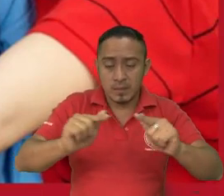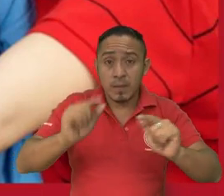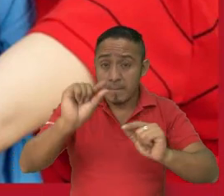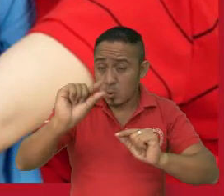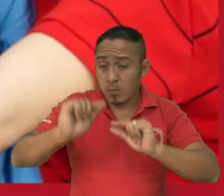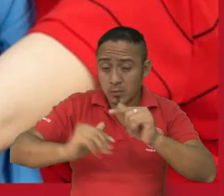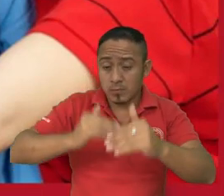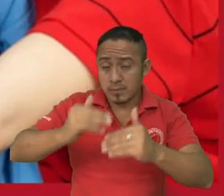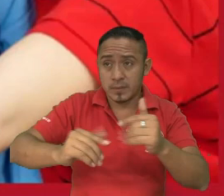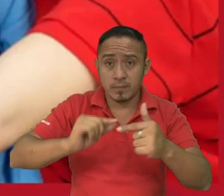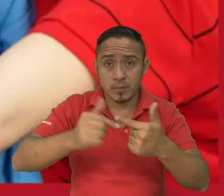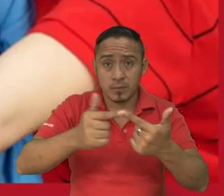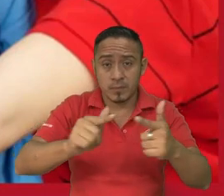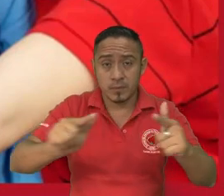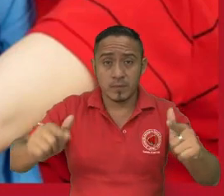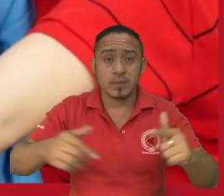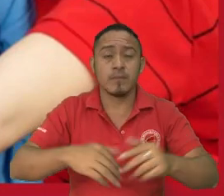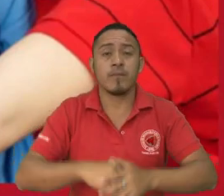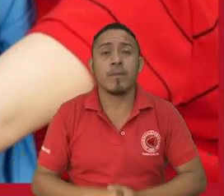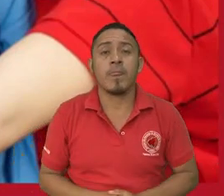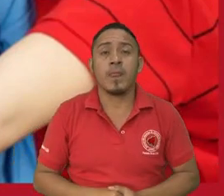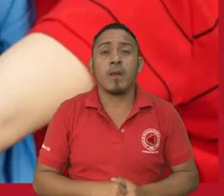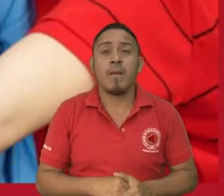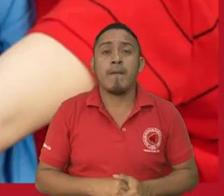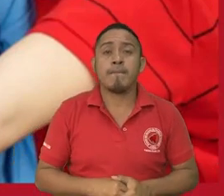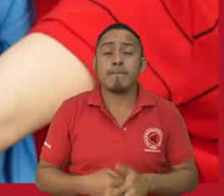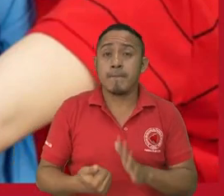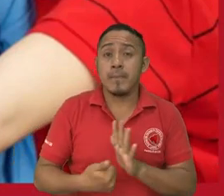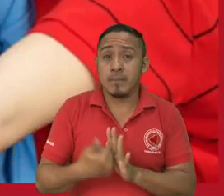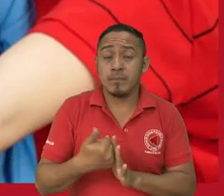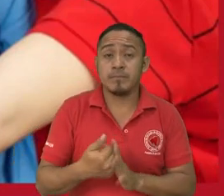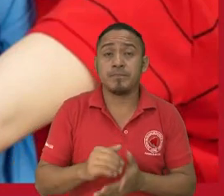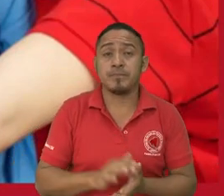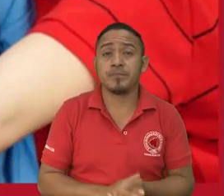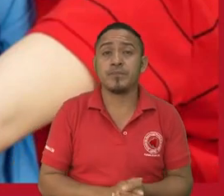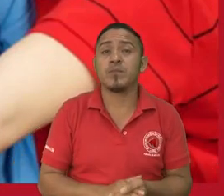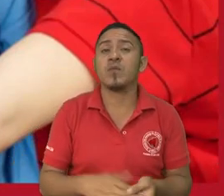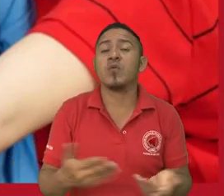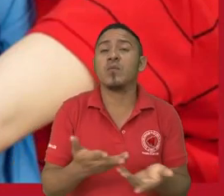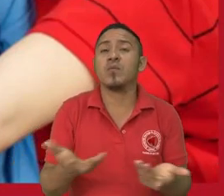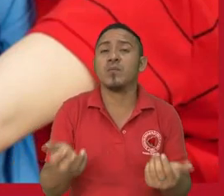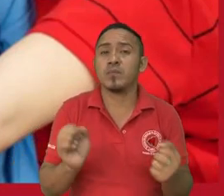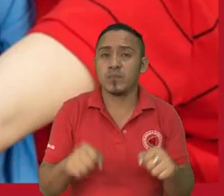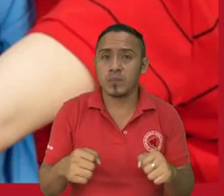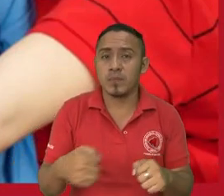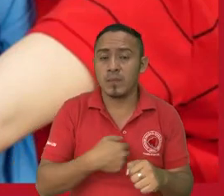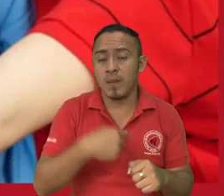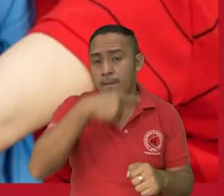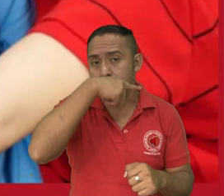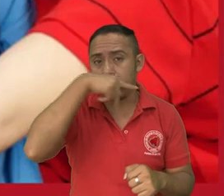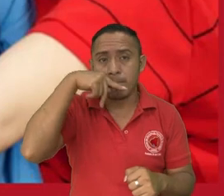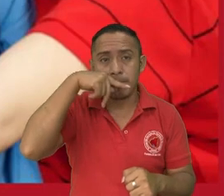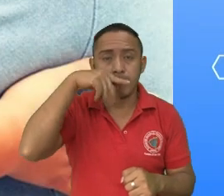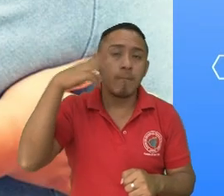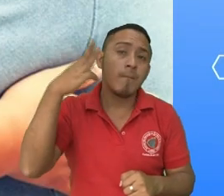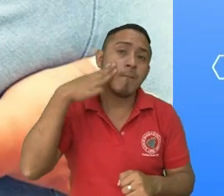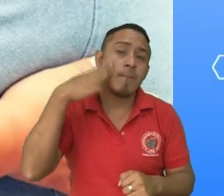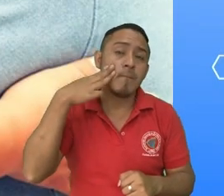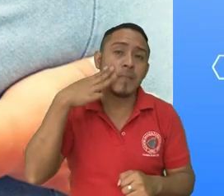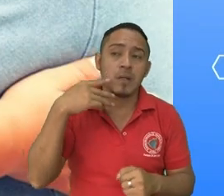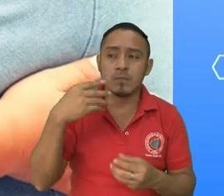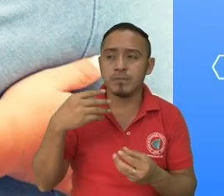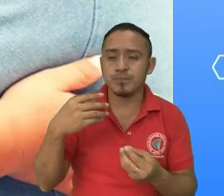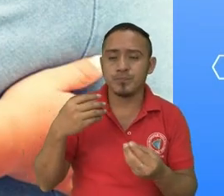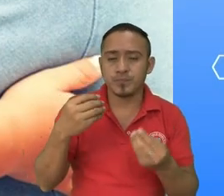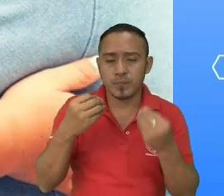que él también vaya construyendo su autoestima? ¿Me entiende la pregunta? ¿Cómo se puede contribuir el padre en no ser ni